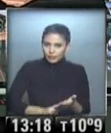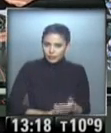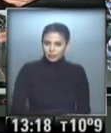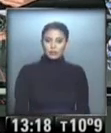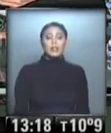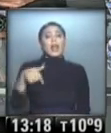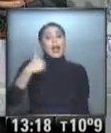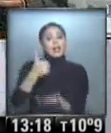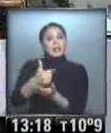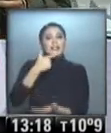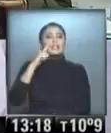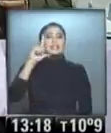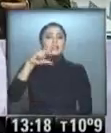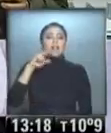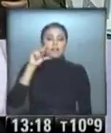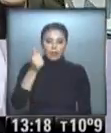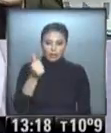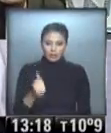Sigue allí Silvia Fernández. Silvia.